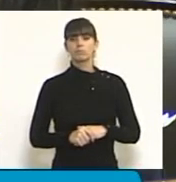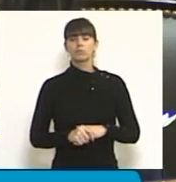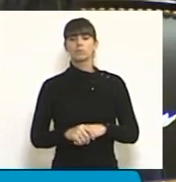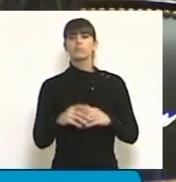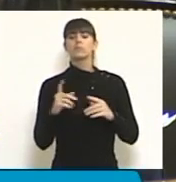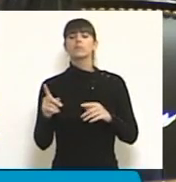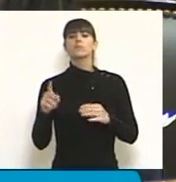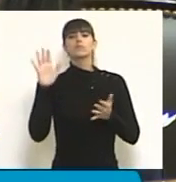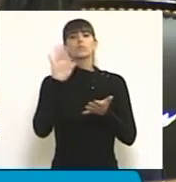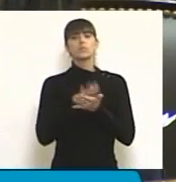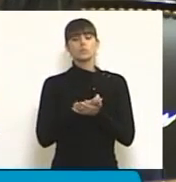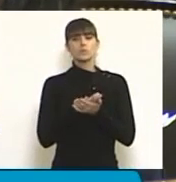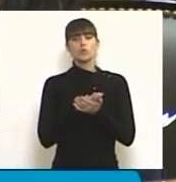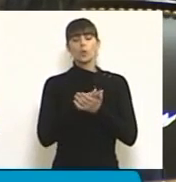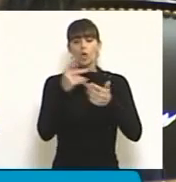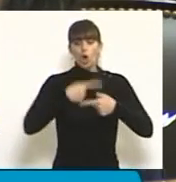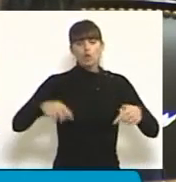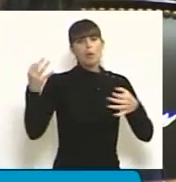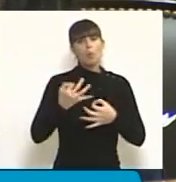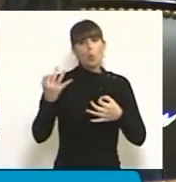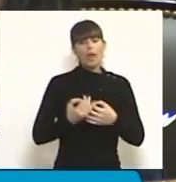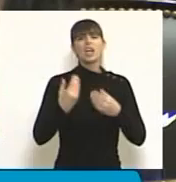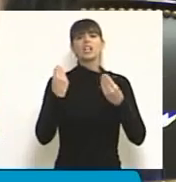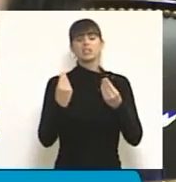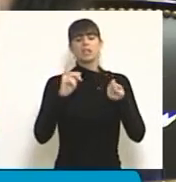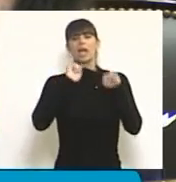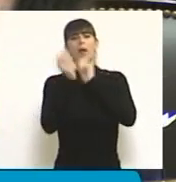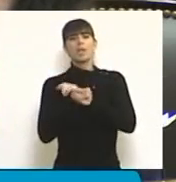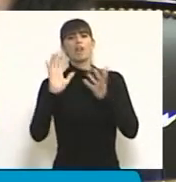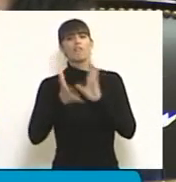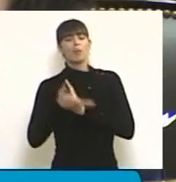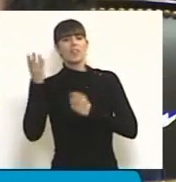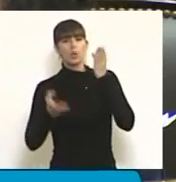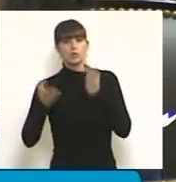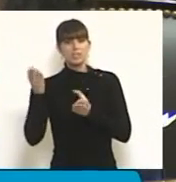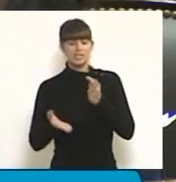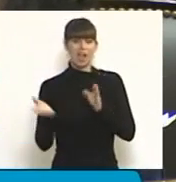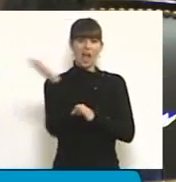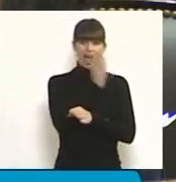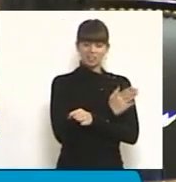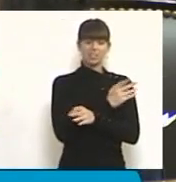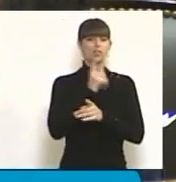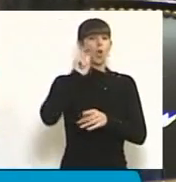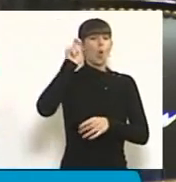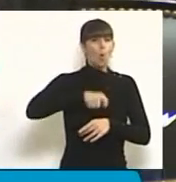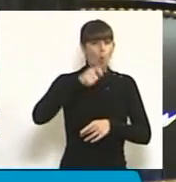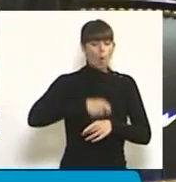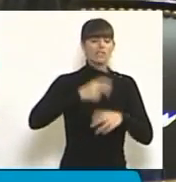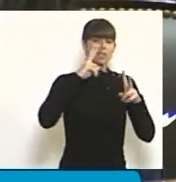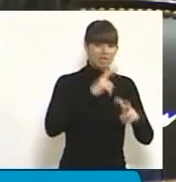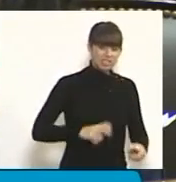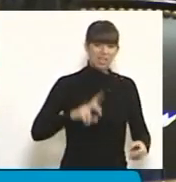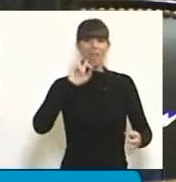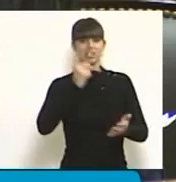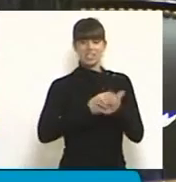a lo positivo de cambiar de un sistema inquisitivo a un acusatorio y a las cosas